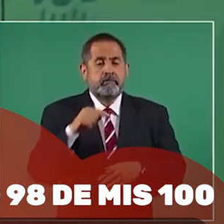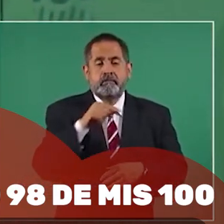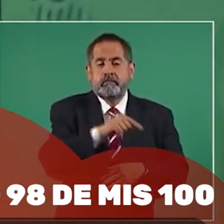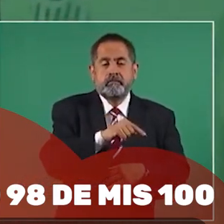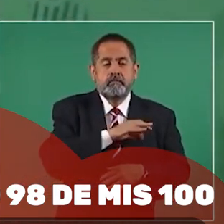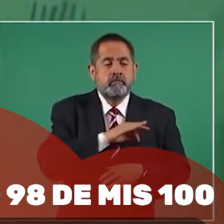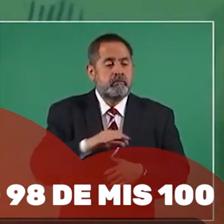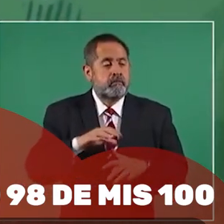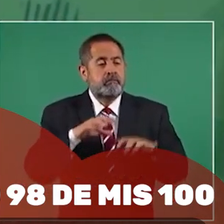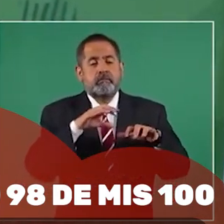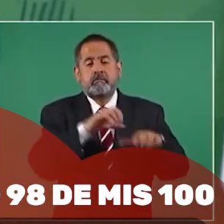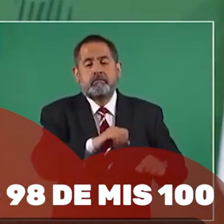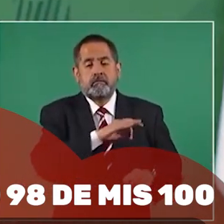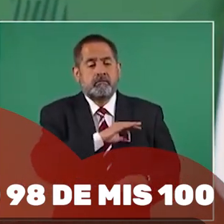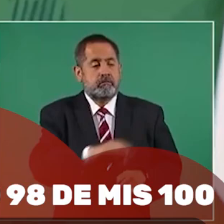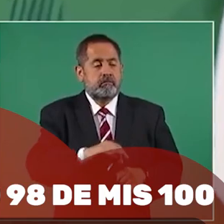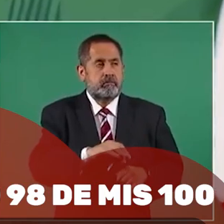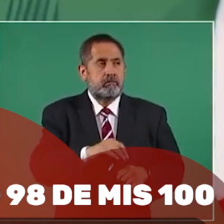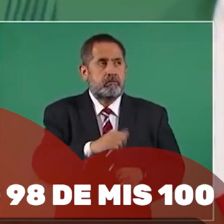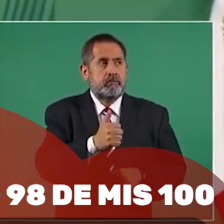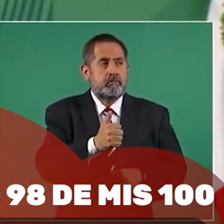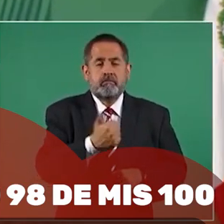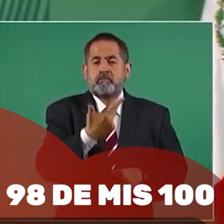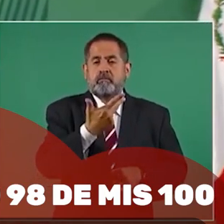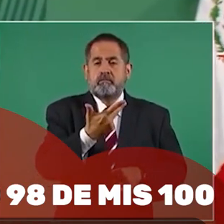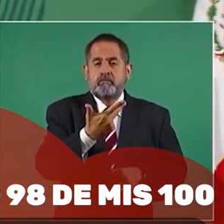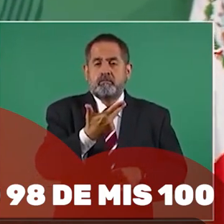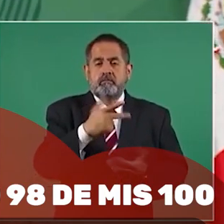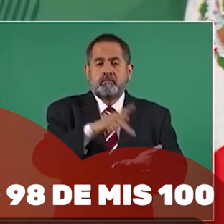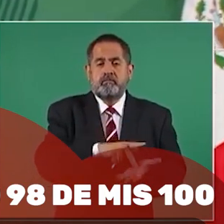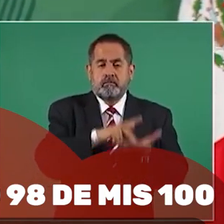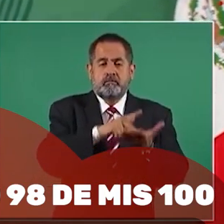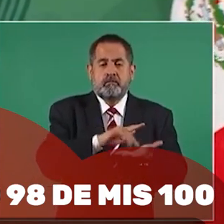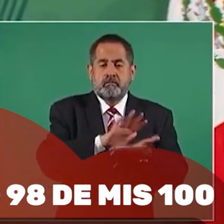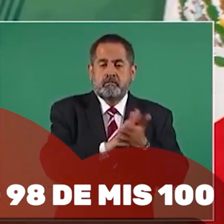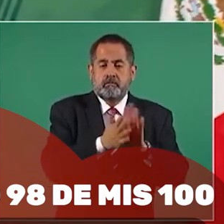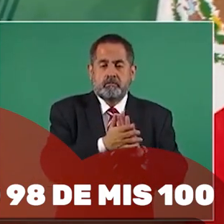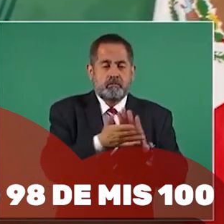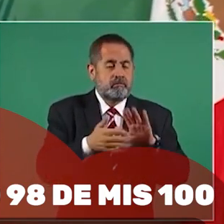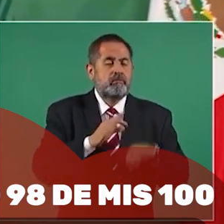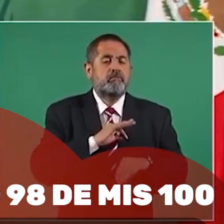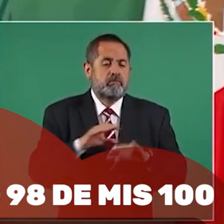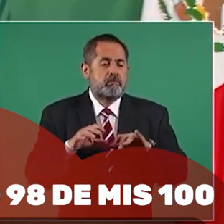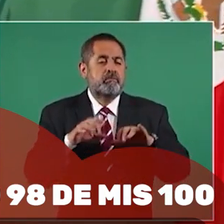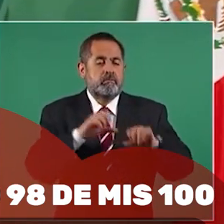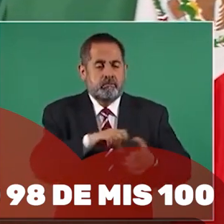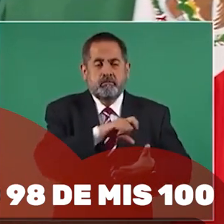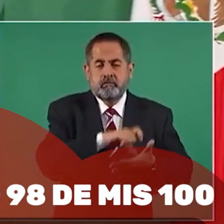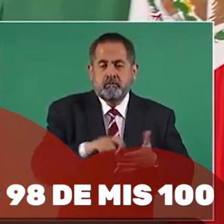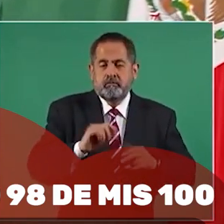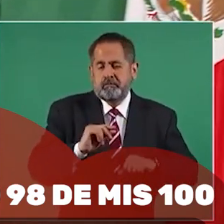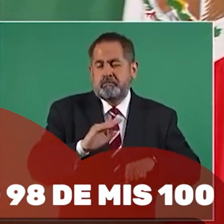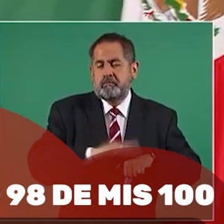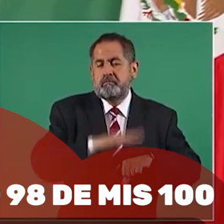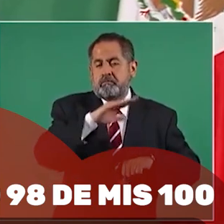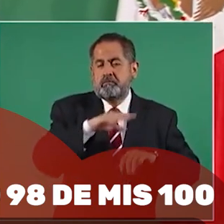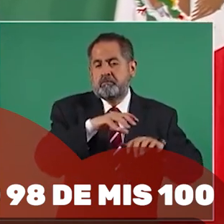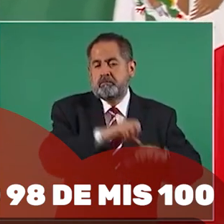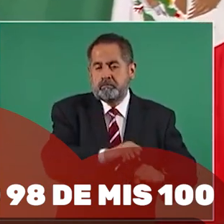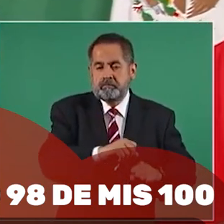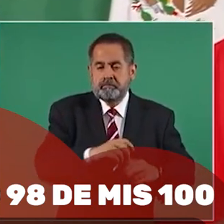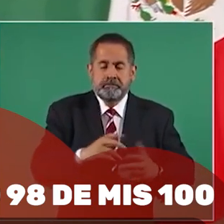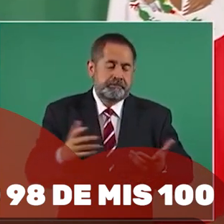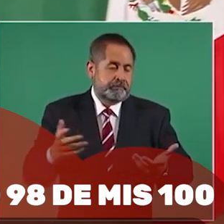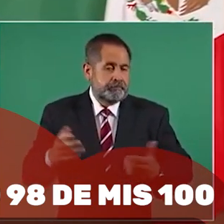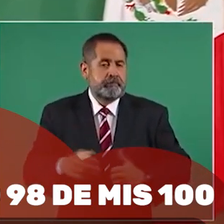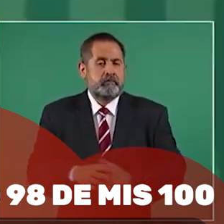Me faltan 2 y uno es la descentralización del gobierno federal que no hemos podido, sobre todo por la pandemia, que nos llevó a estar aquí para enfrentar el COVID y todo el daño que